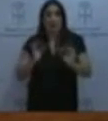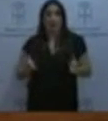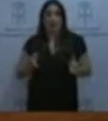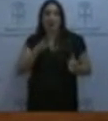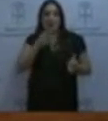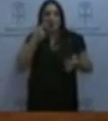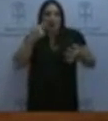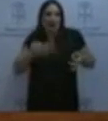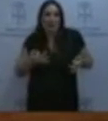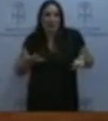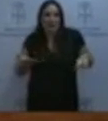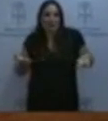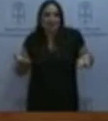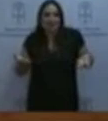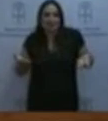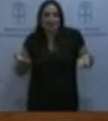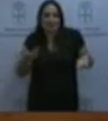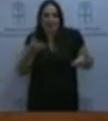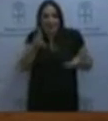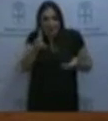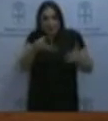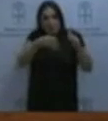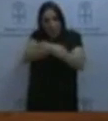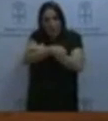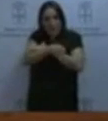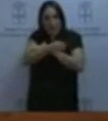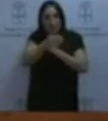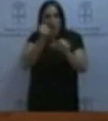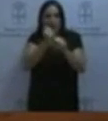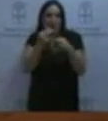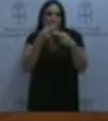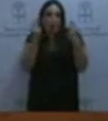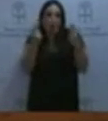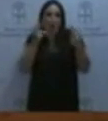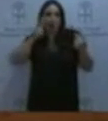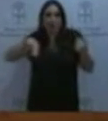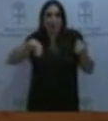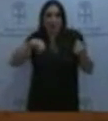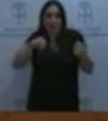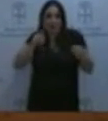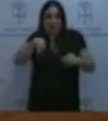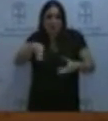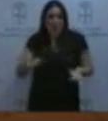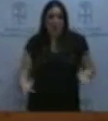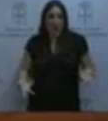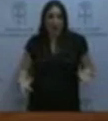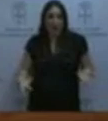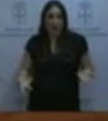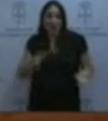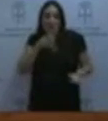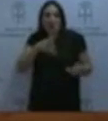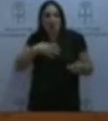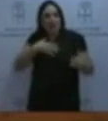jamás van a haber reconocido su derecho de acceso a la función pública, ni siquiera como interinos, puesto que solo se podría acceder a